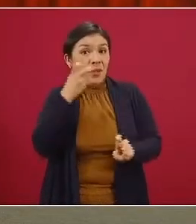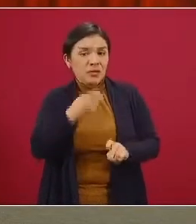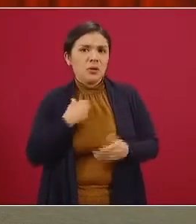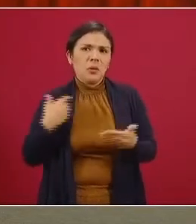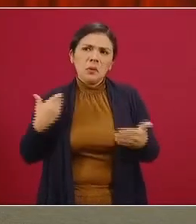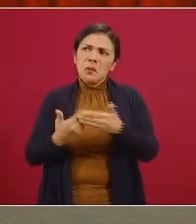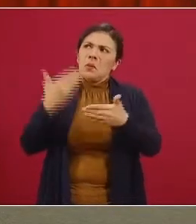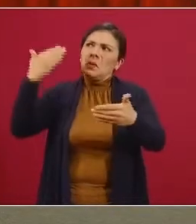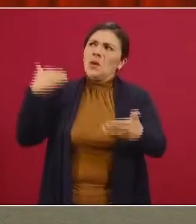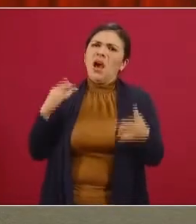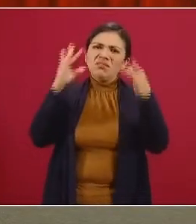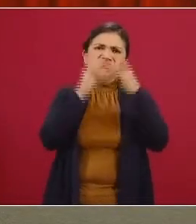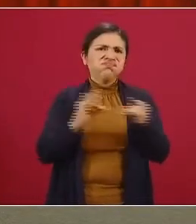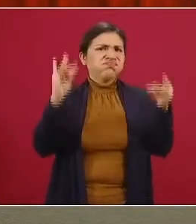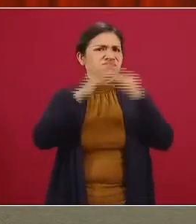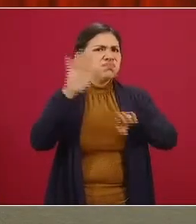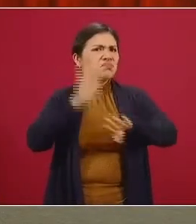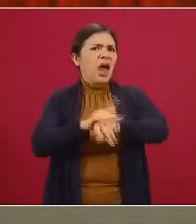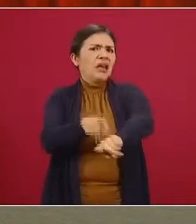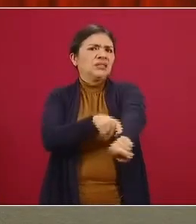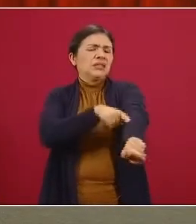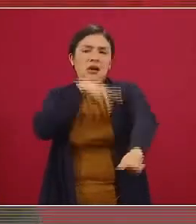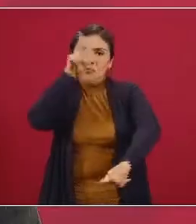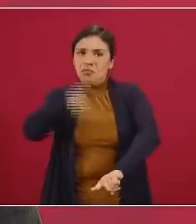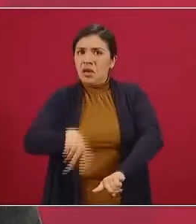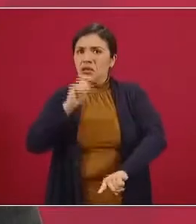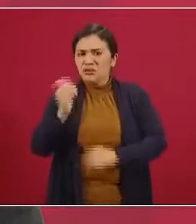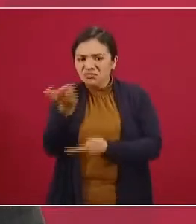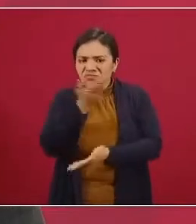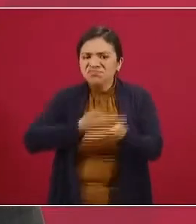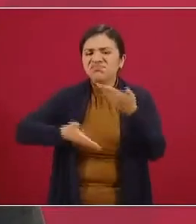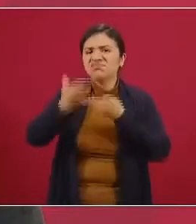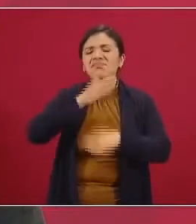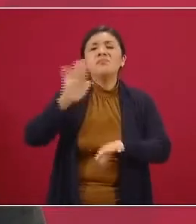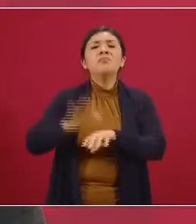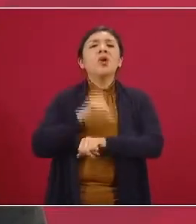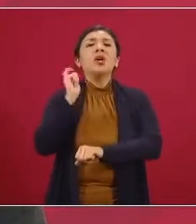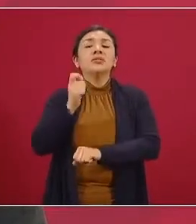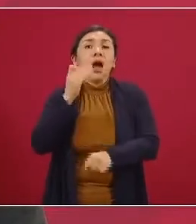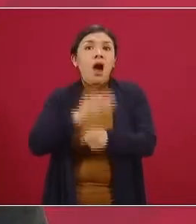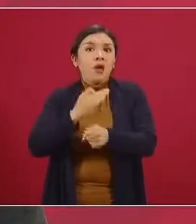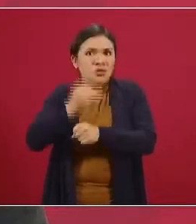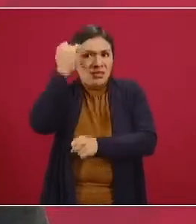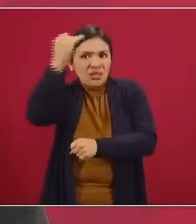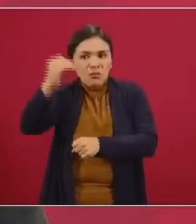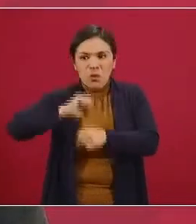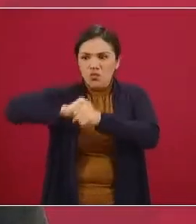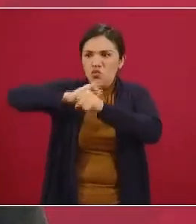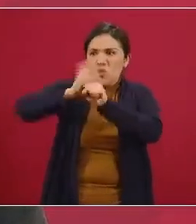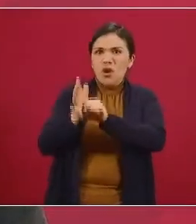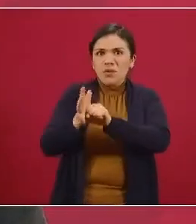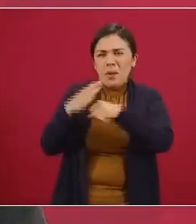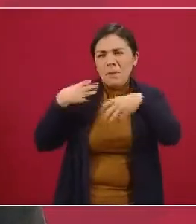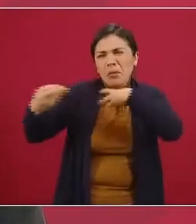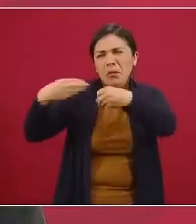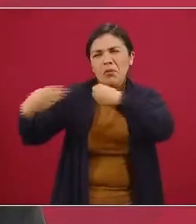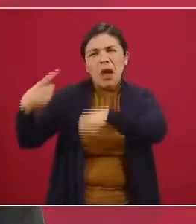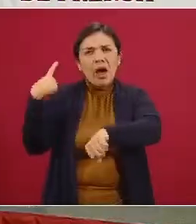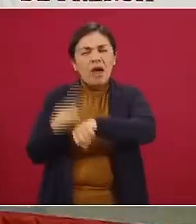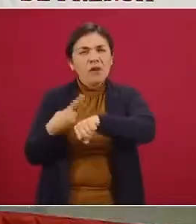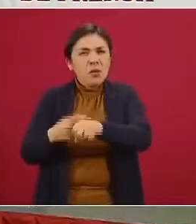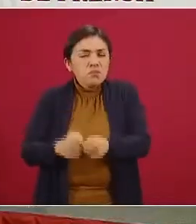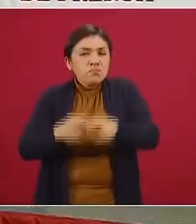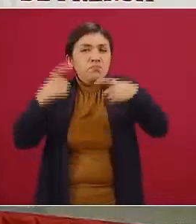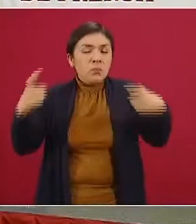hablado extensamente, es un tema de obvia conversación, dado que al enfrentar una pandemia como la pandemia de COVID-19,